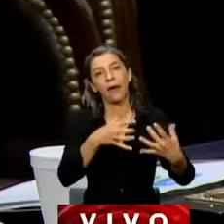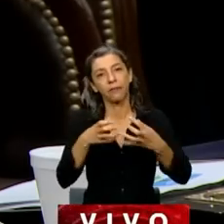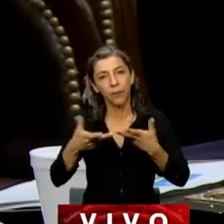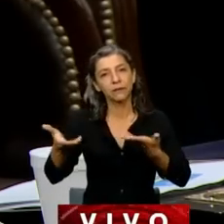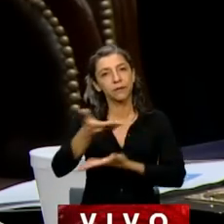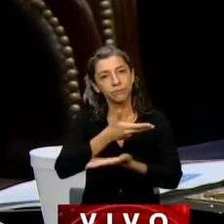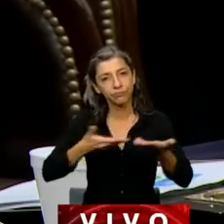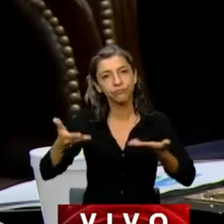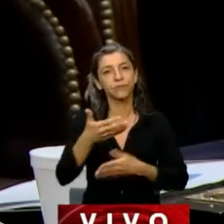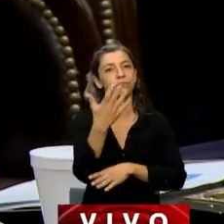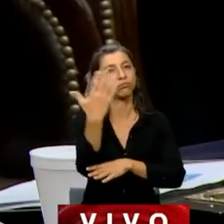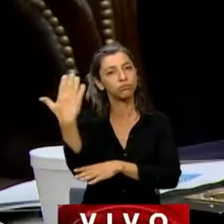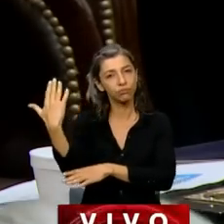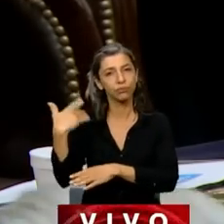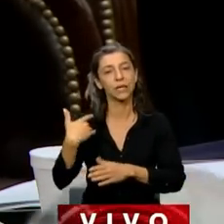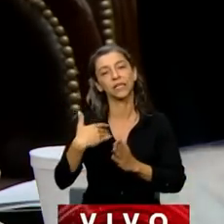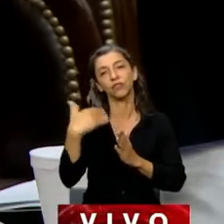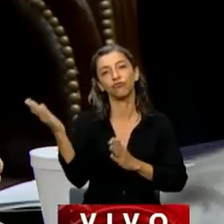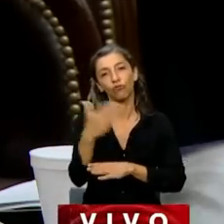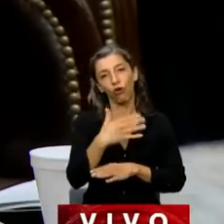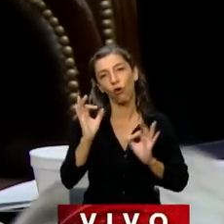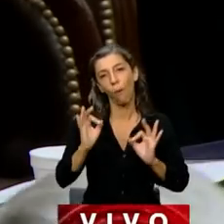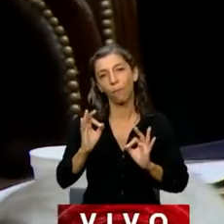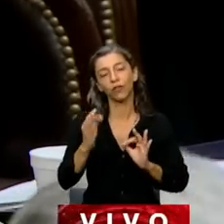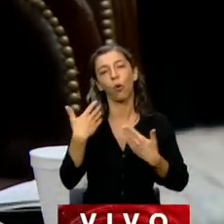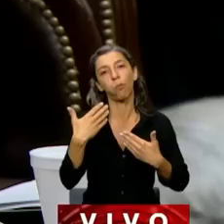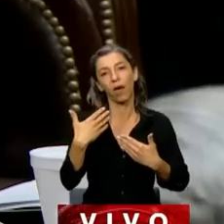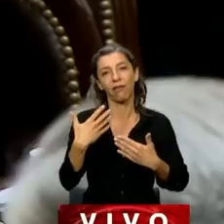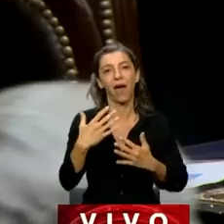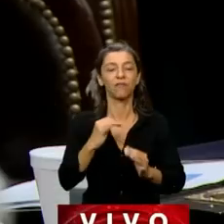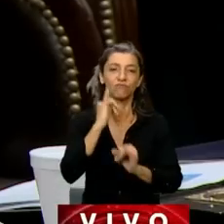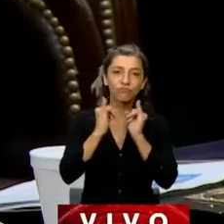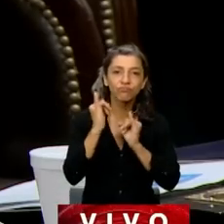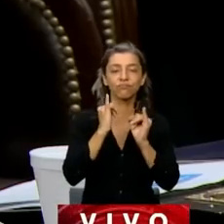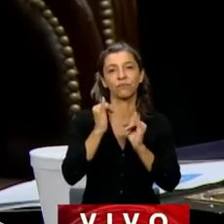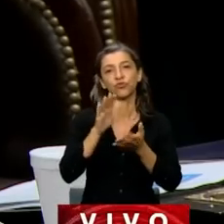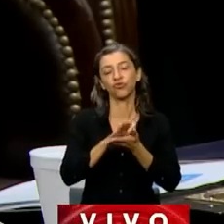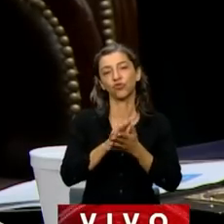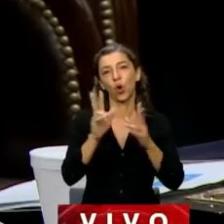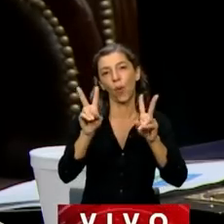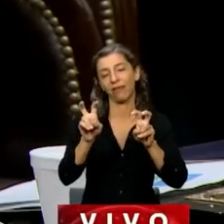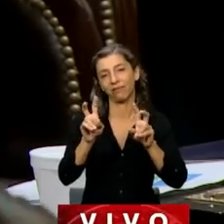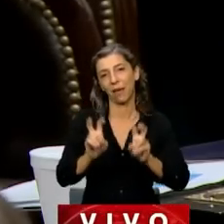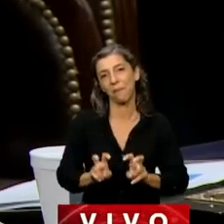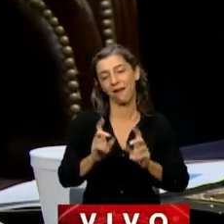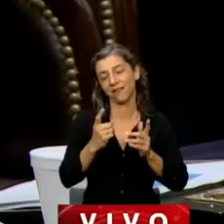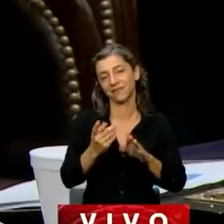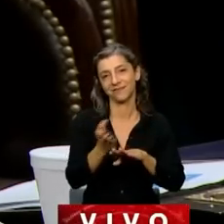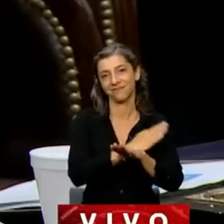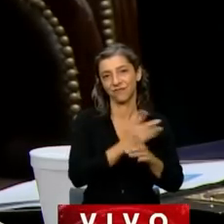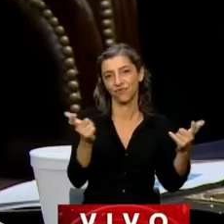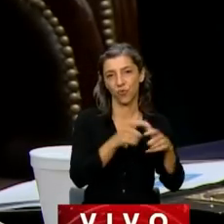explayarnos y tener todos los oradores y expositores sobre los temas que tratamos en la comisión.